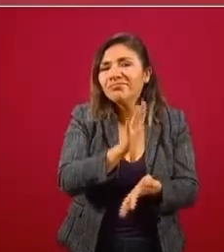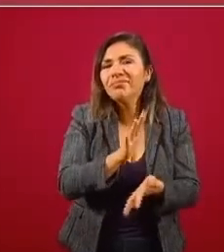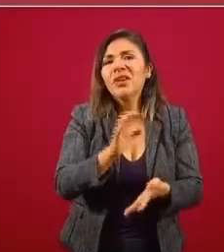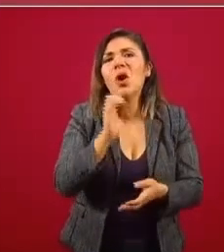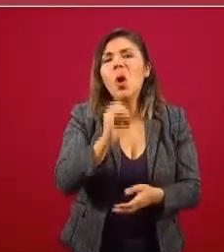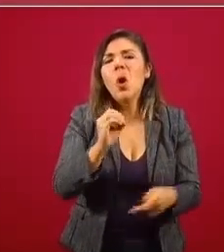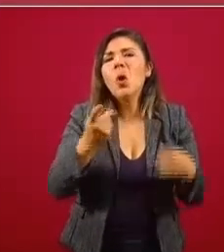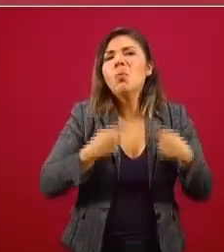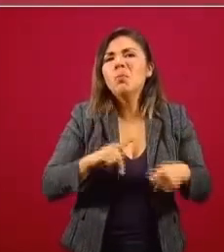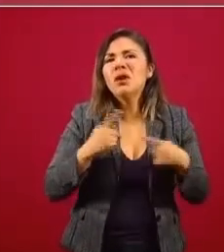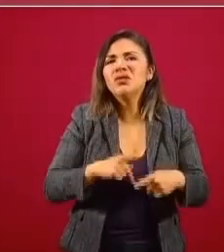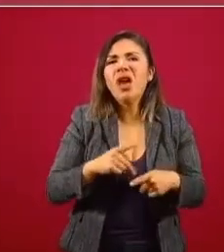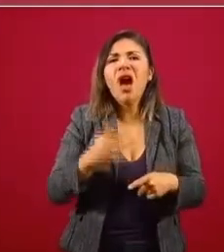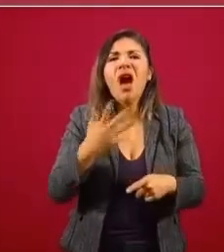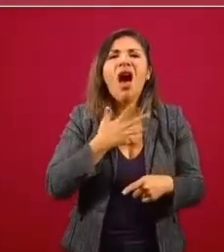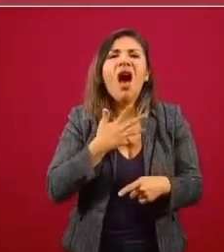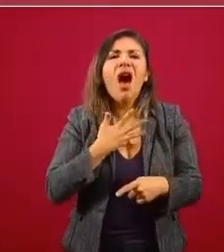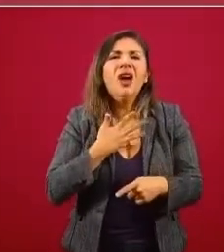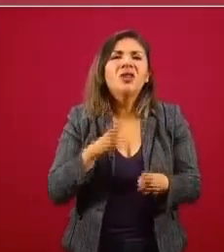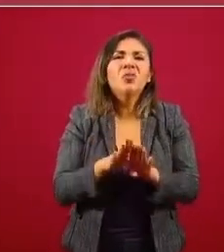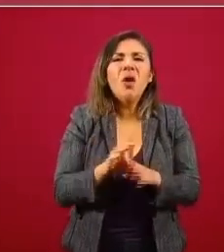gente influyente